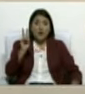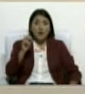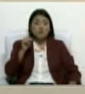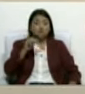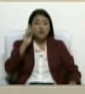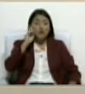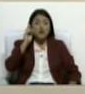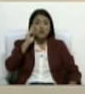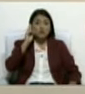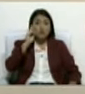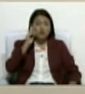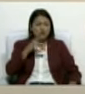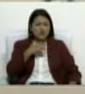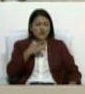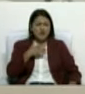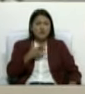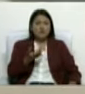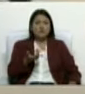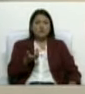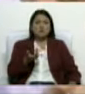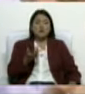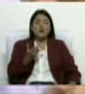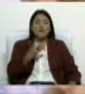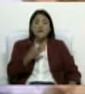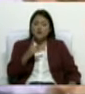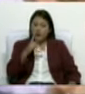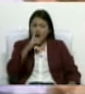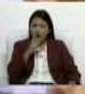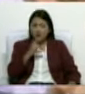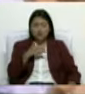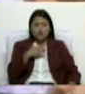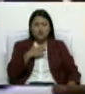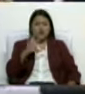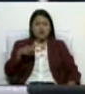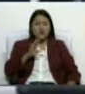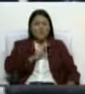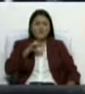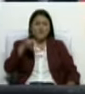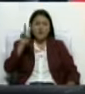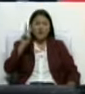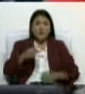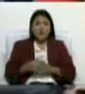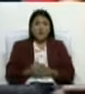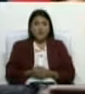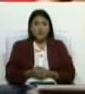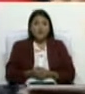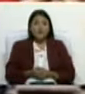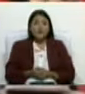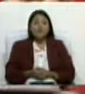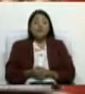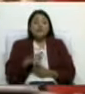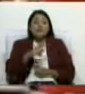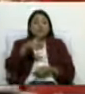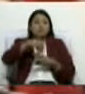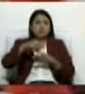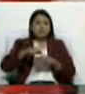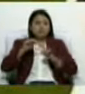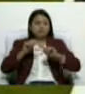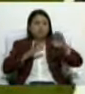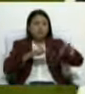Yo siento que es parte de nosotros a pesar de los 21 años que tengo. Aplaudieron la iniciativa nacional para este proceso electoral,